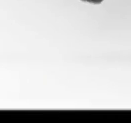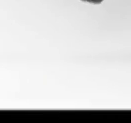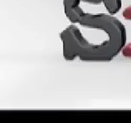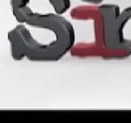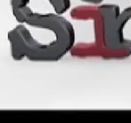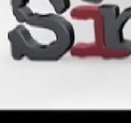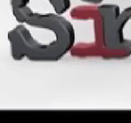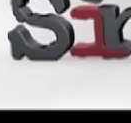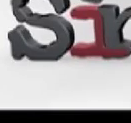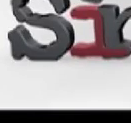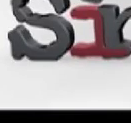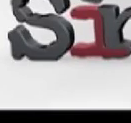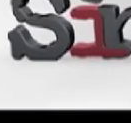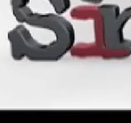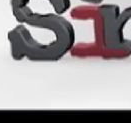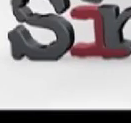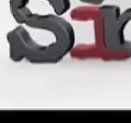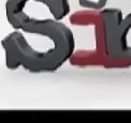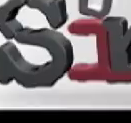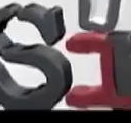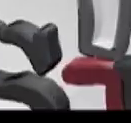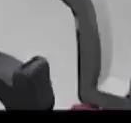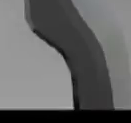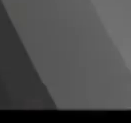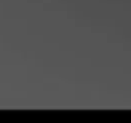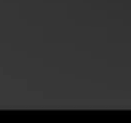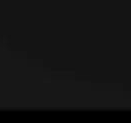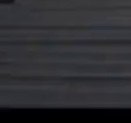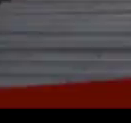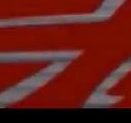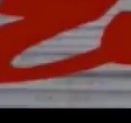Ya regresamos con Sin Rodeos.